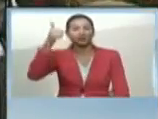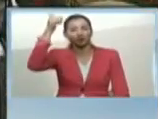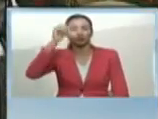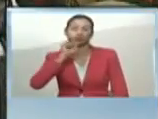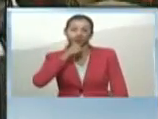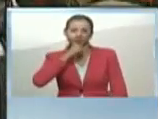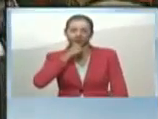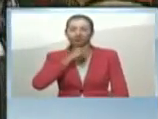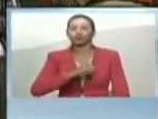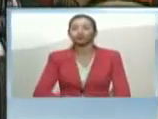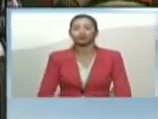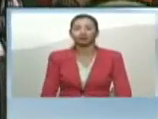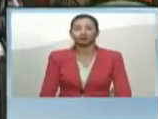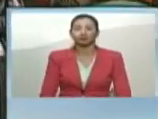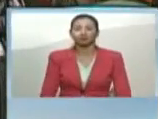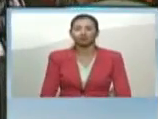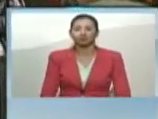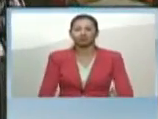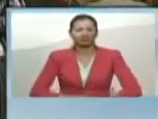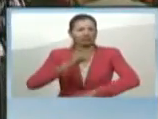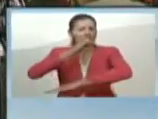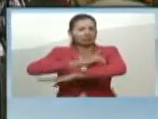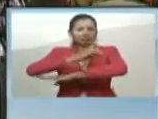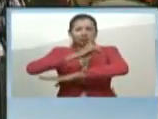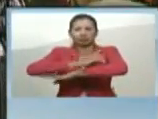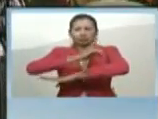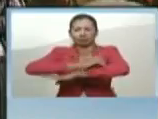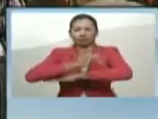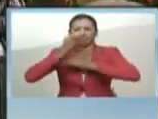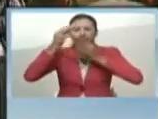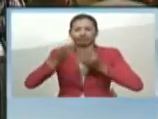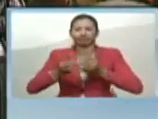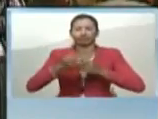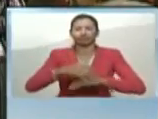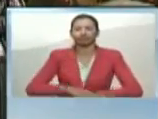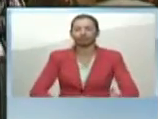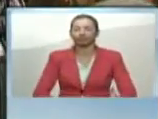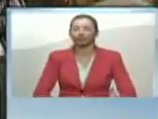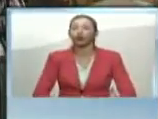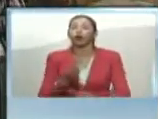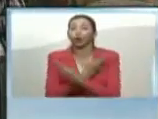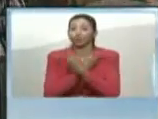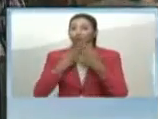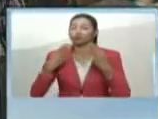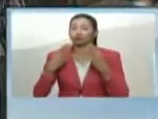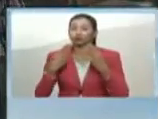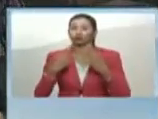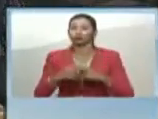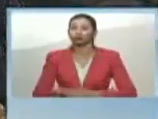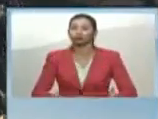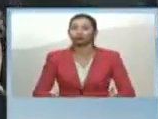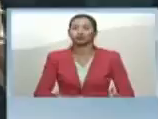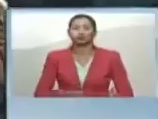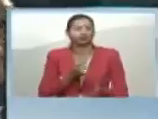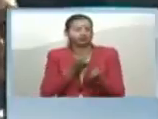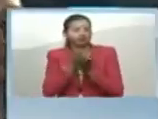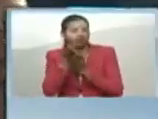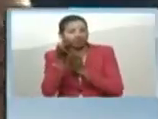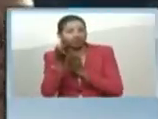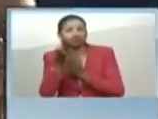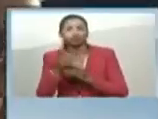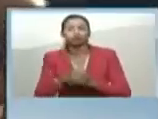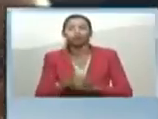mayores. Con absoluta disciplina. Con absoluta disciplina. Compromiso. Compromiso. Lealtad.